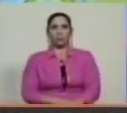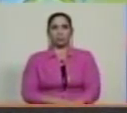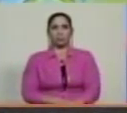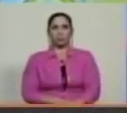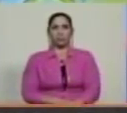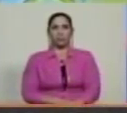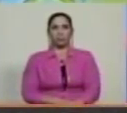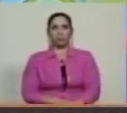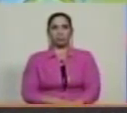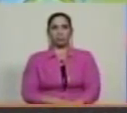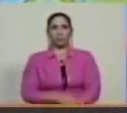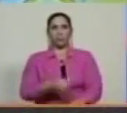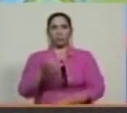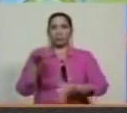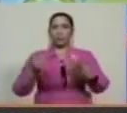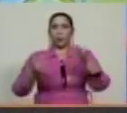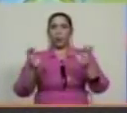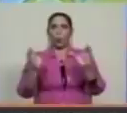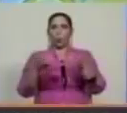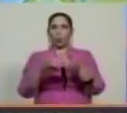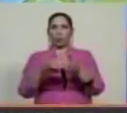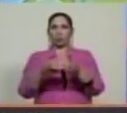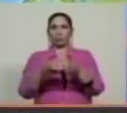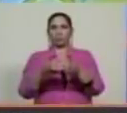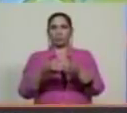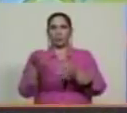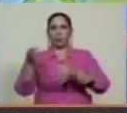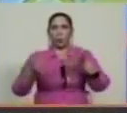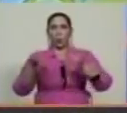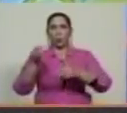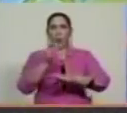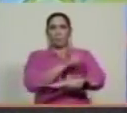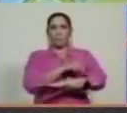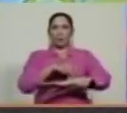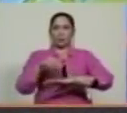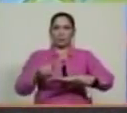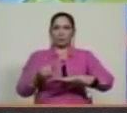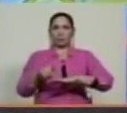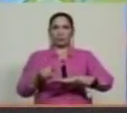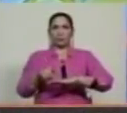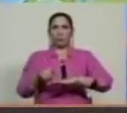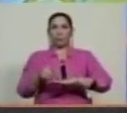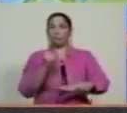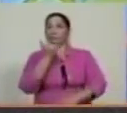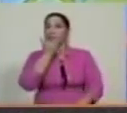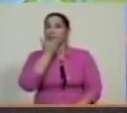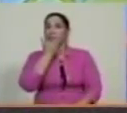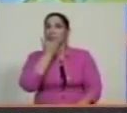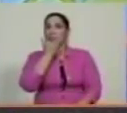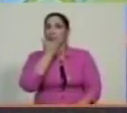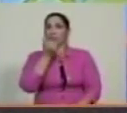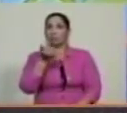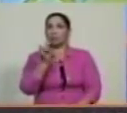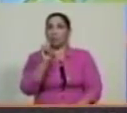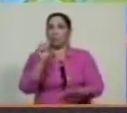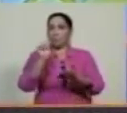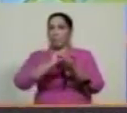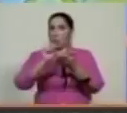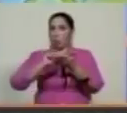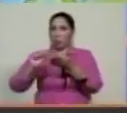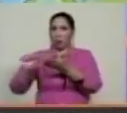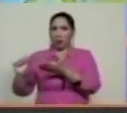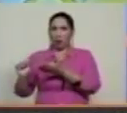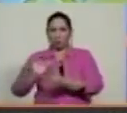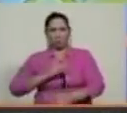juntas de no sé qué cosa, las juntas parroquiales, y esos errores hay que... Pero, por ejemplo,